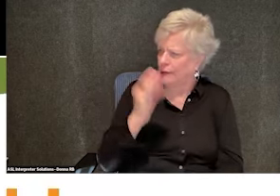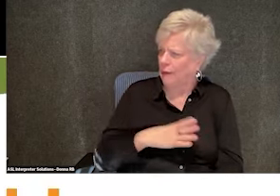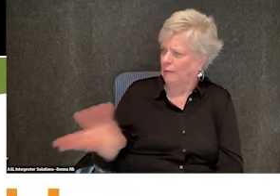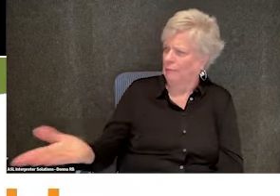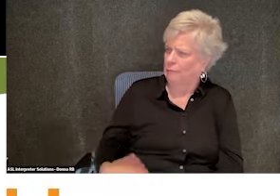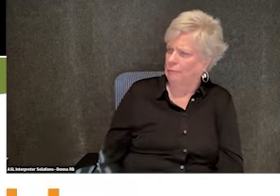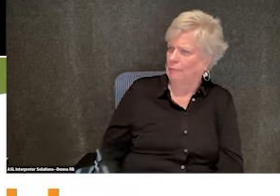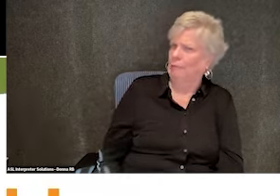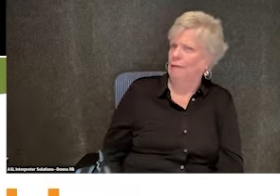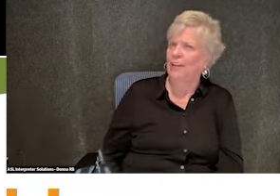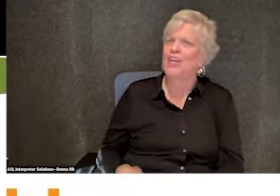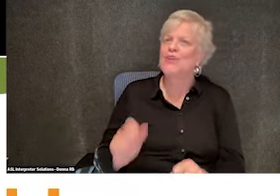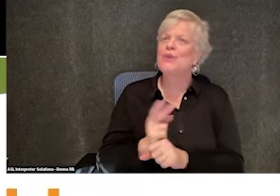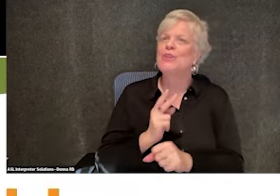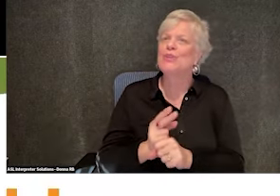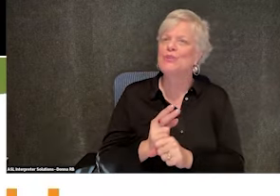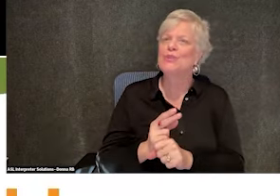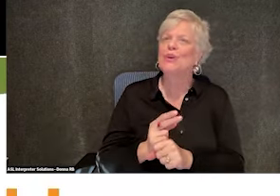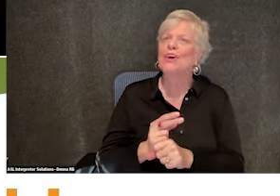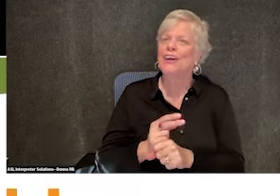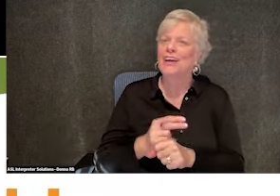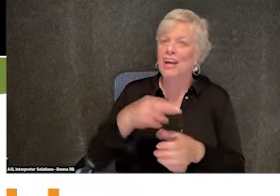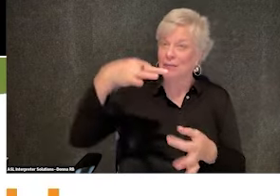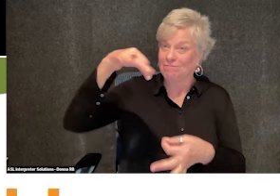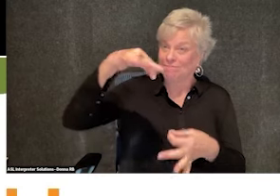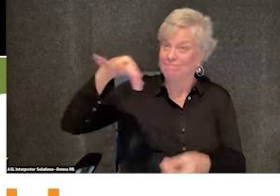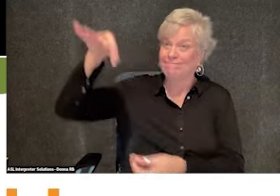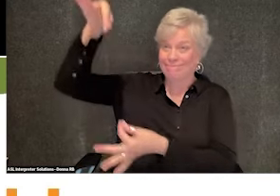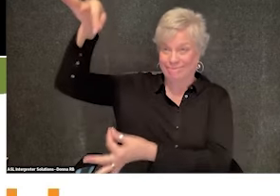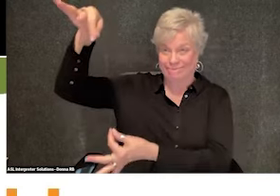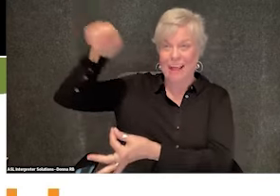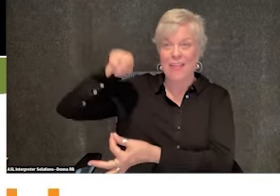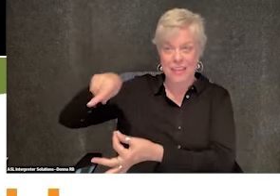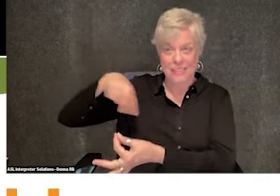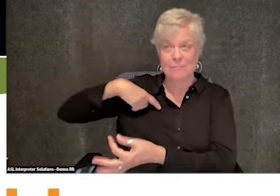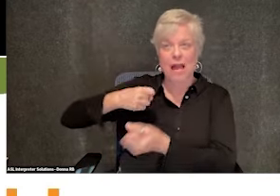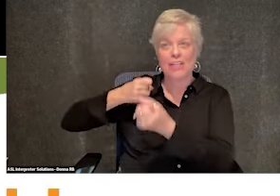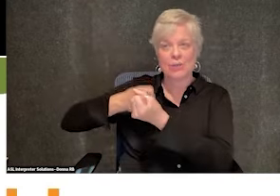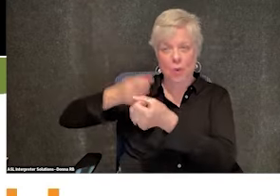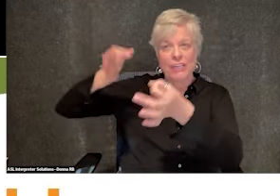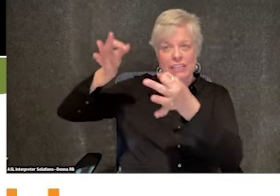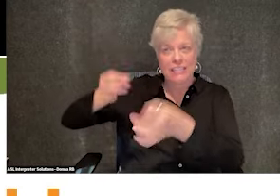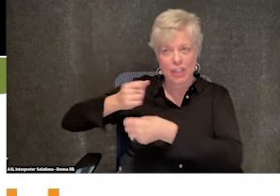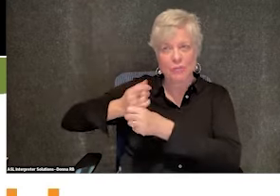de decisiones con apoyo, él está aquí para apoyarme en eso. Nosotros